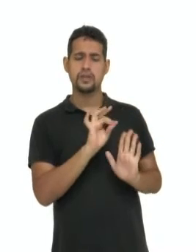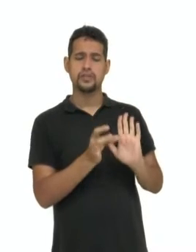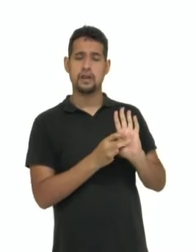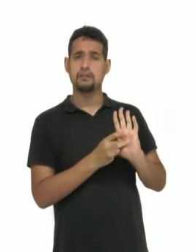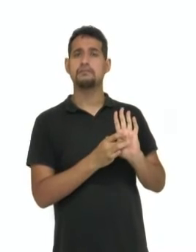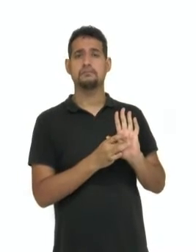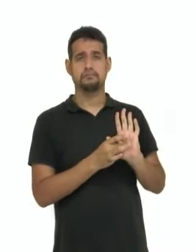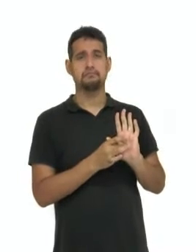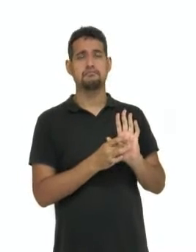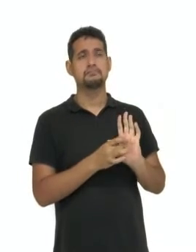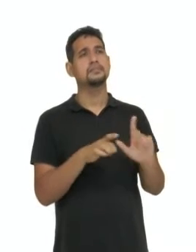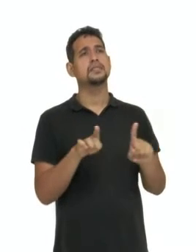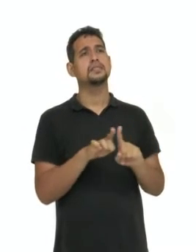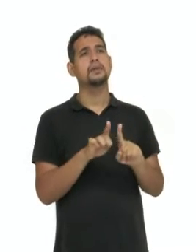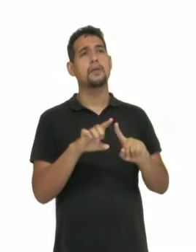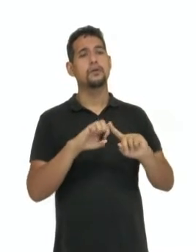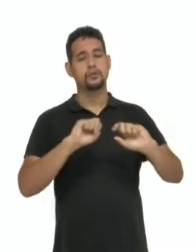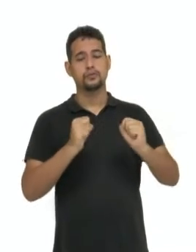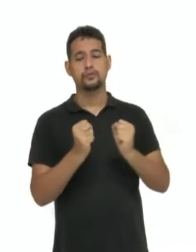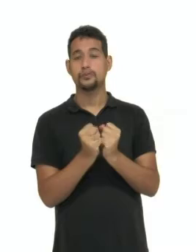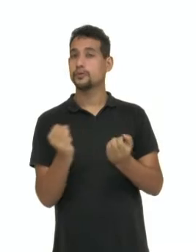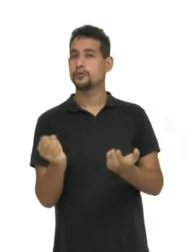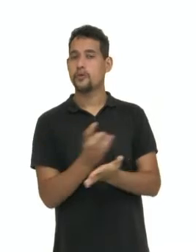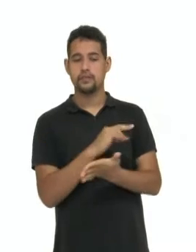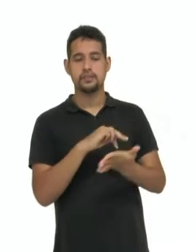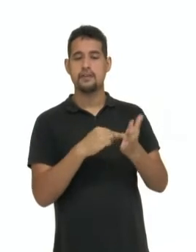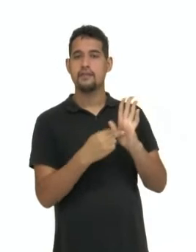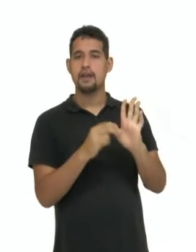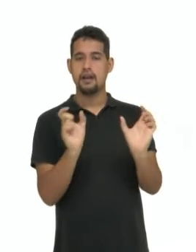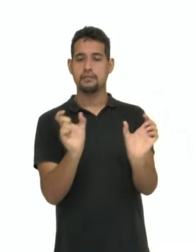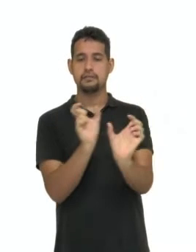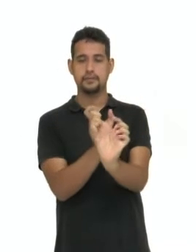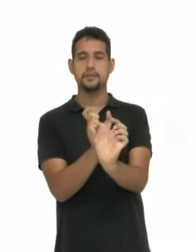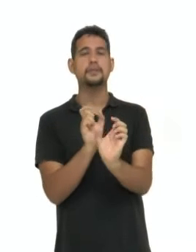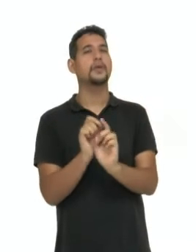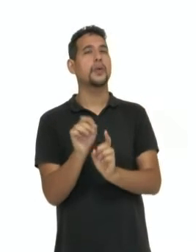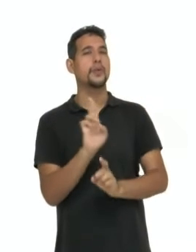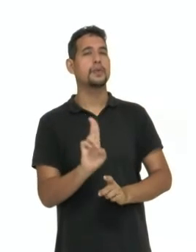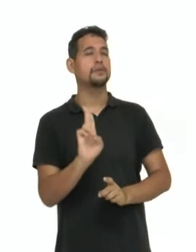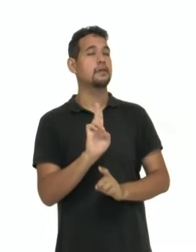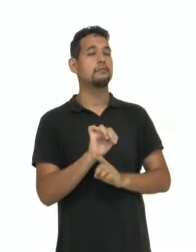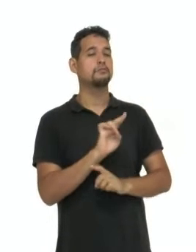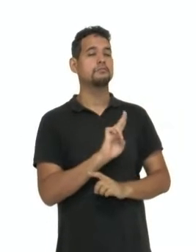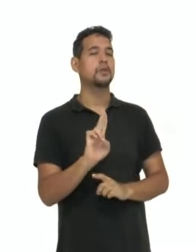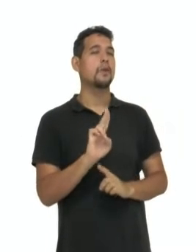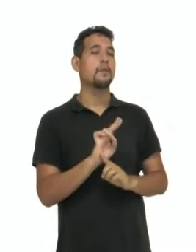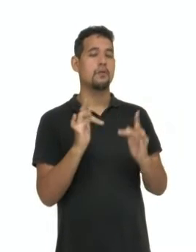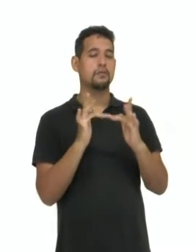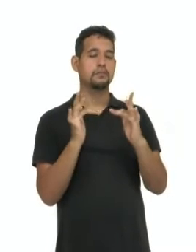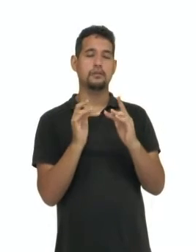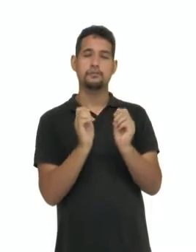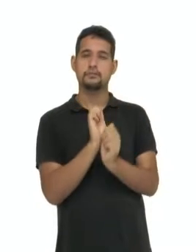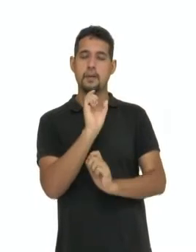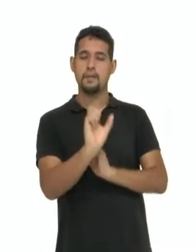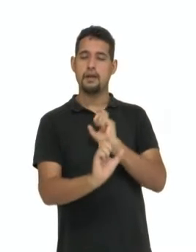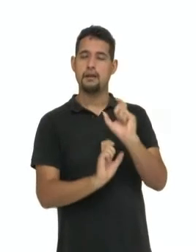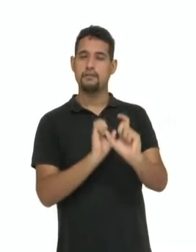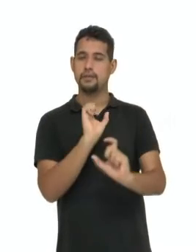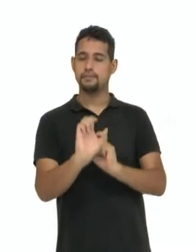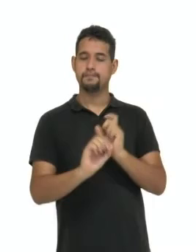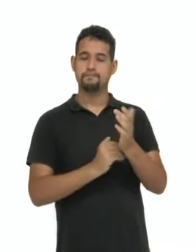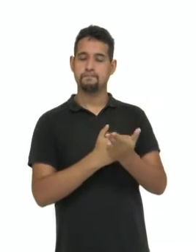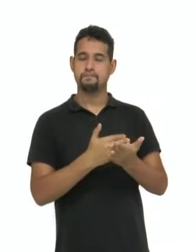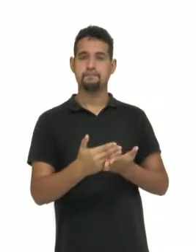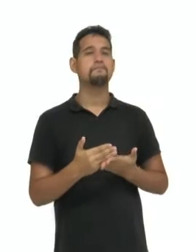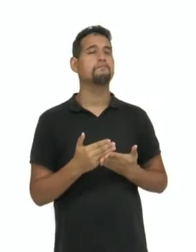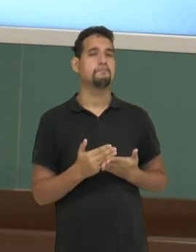y adquieren en conjunto un nuevo significado que puede guardar o no la relación con las palabras de origen,